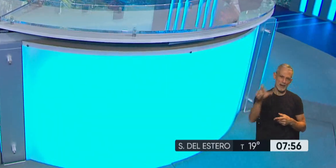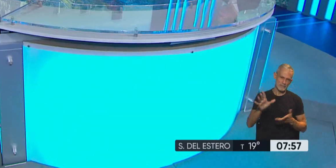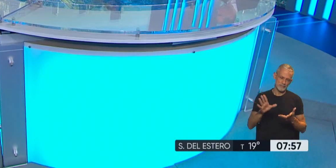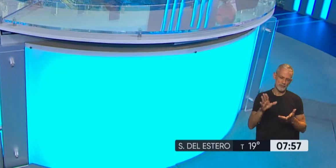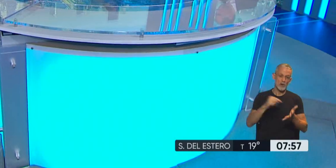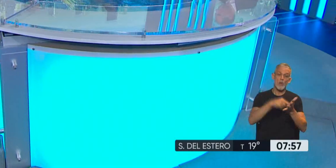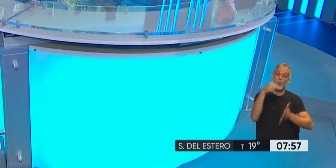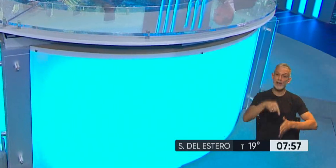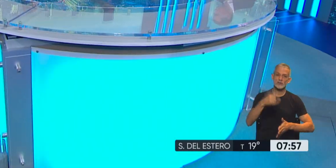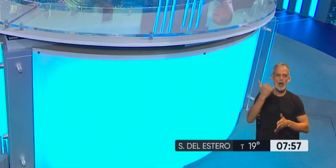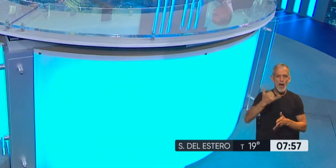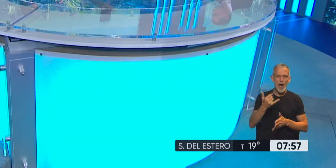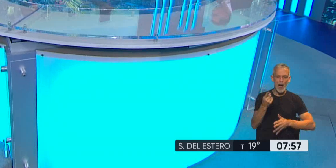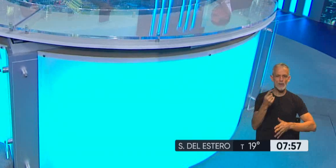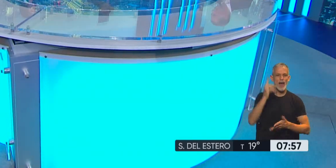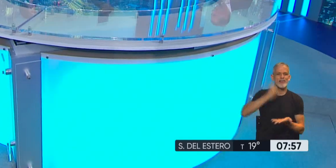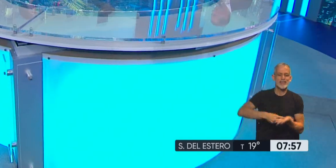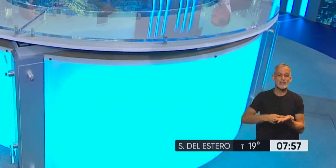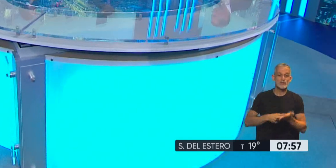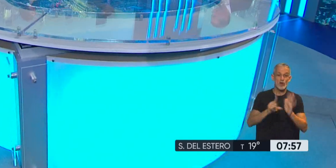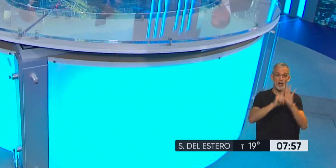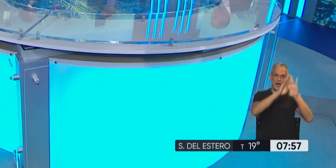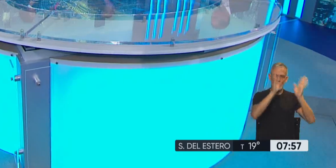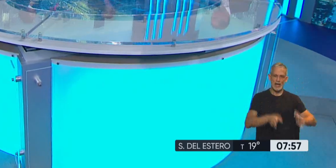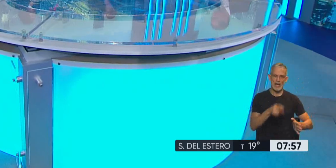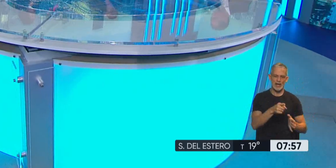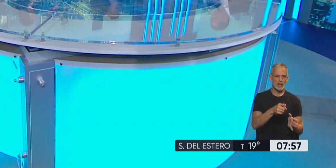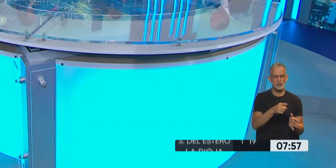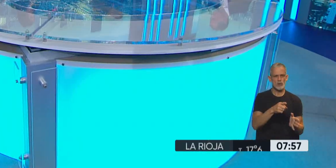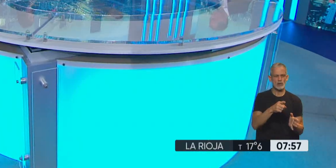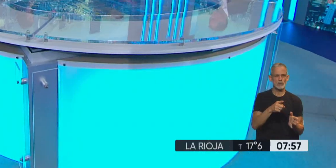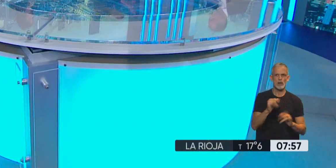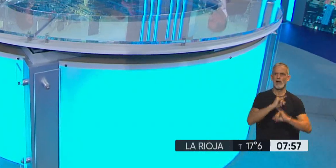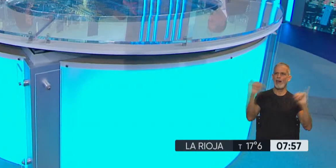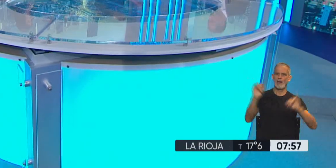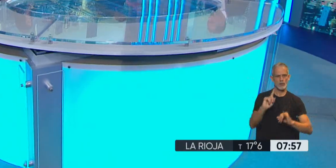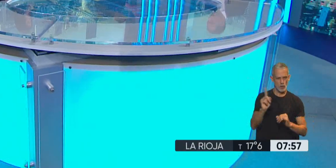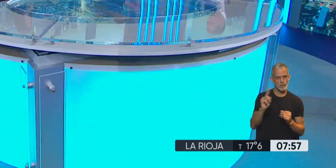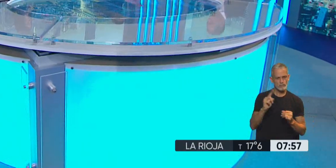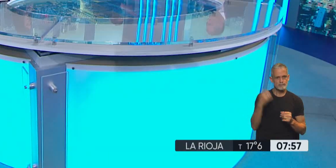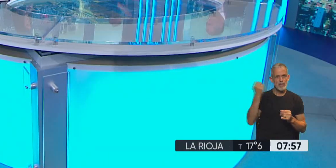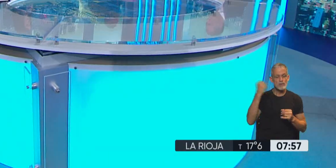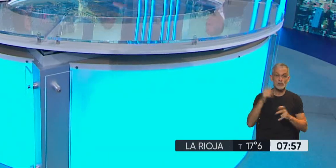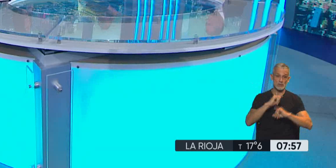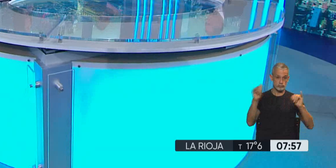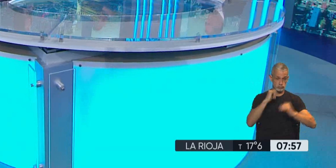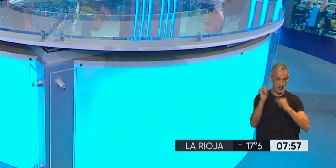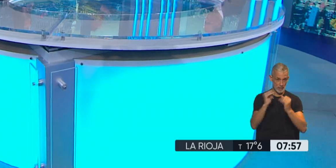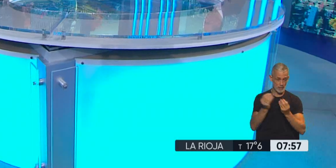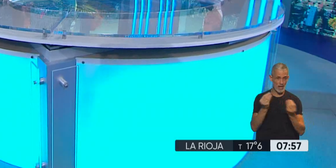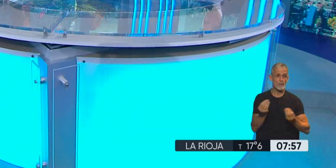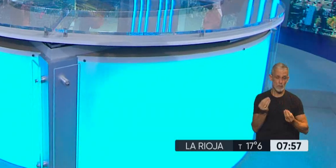Buenos Aires se ha dado una decisión de la legislatura que no ha tenido demasiada trascendencia, pero que me parece interesante que vos la expliques porque va a